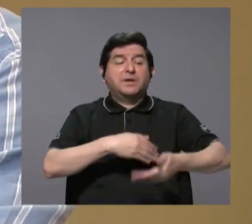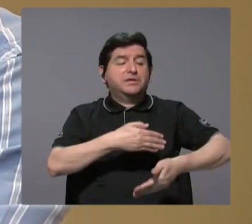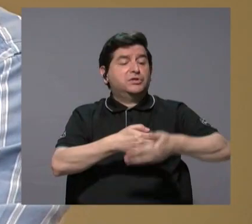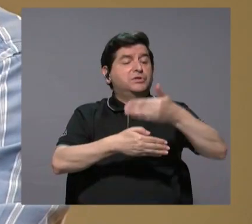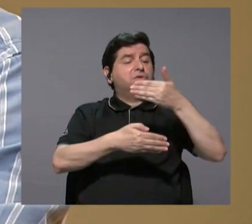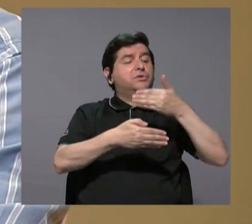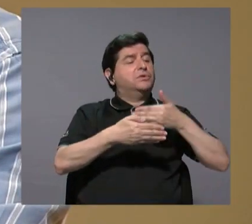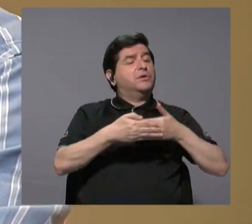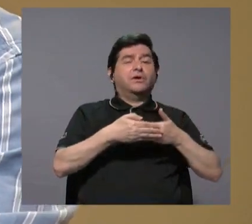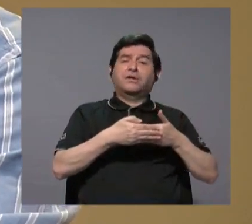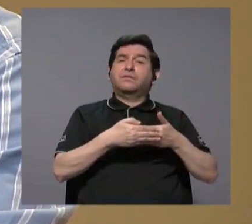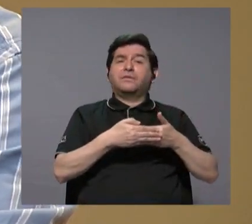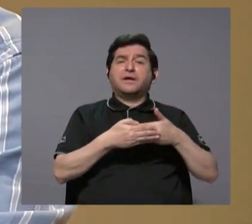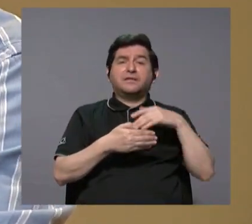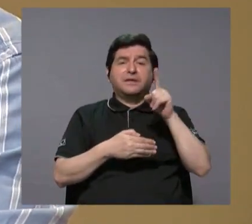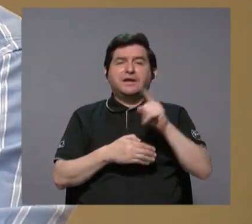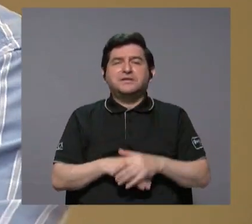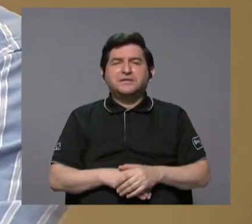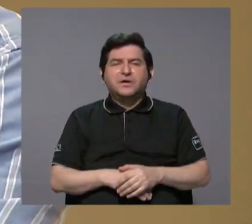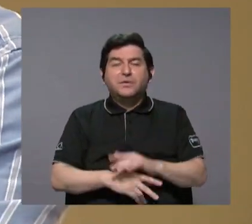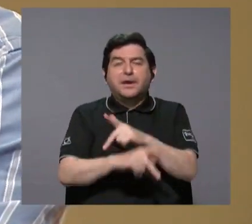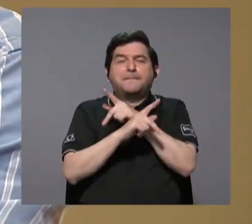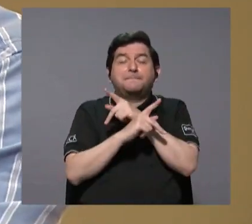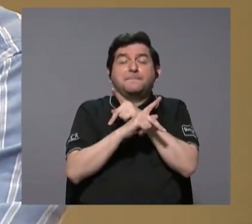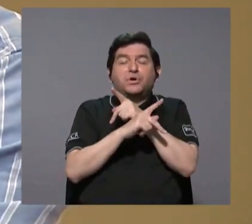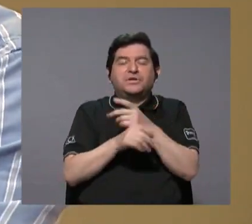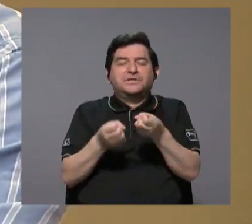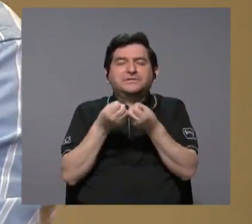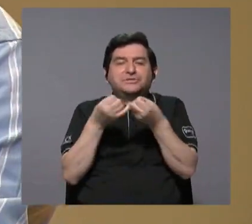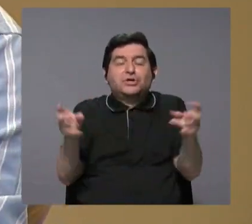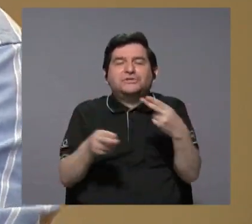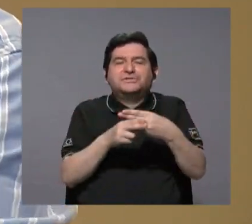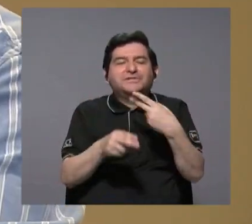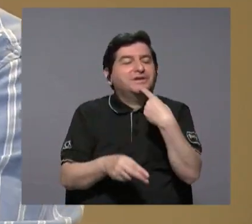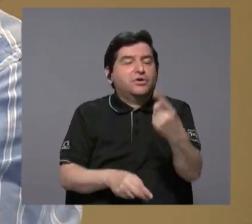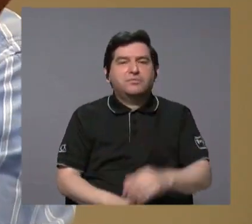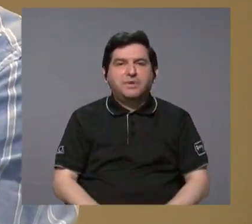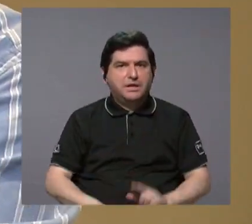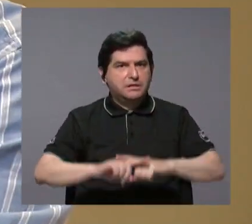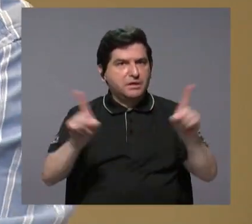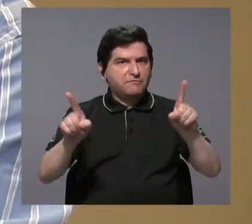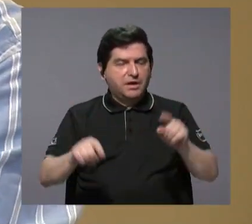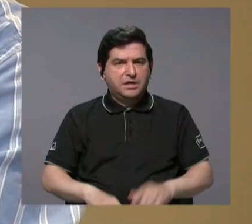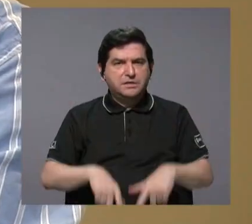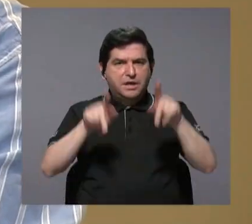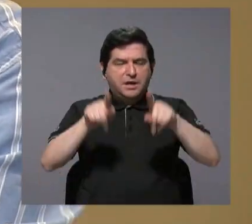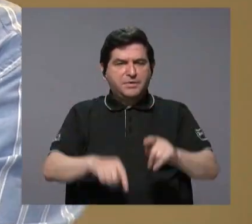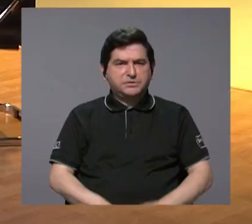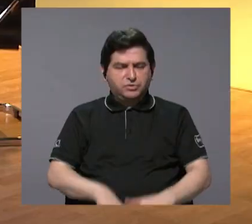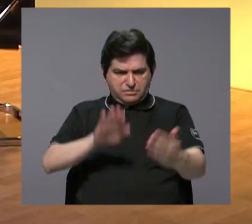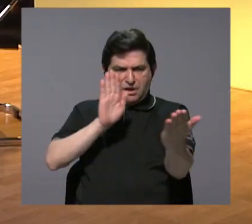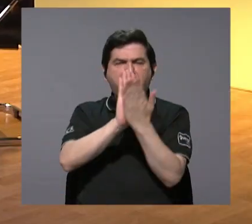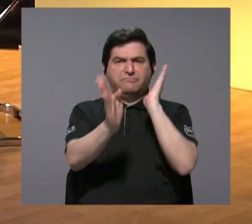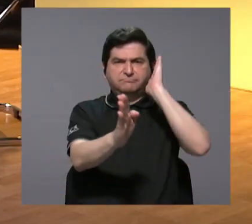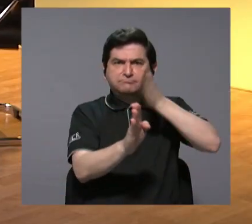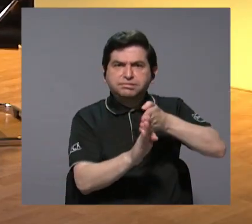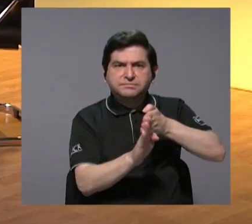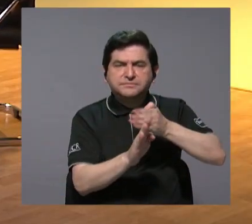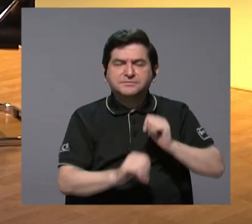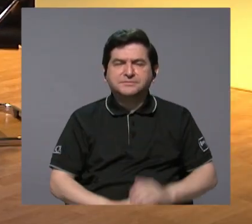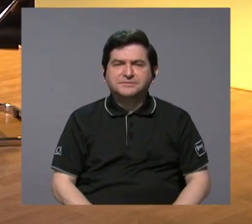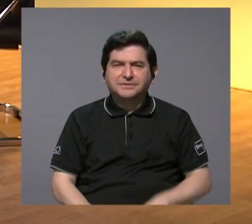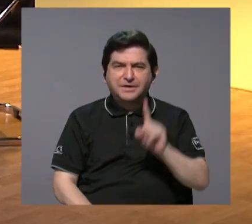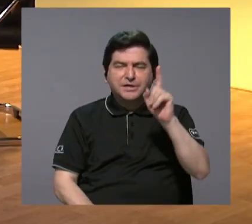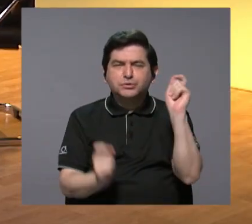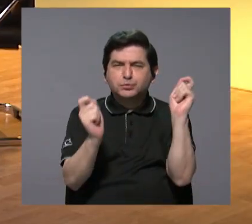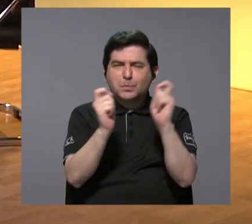detrás de un velo que le provee anonimato, a cuando tiene que salir y dar la cara. Entonces ese es uno de los puntos